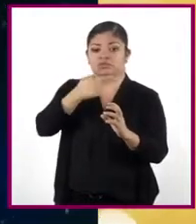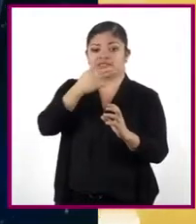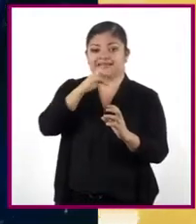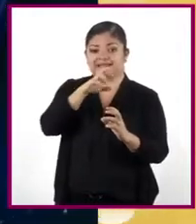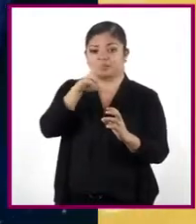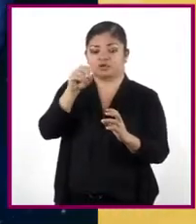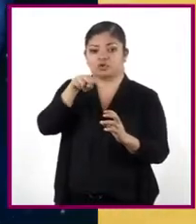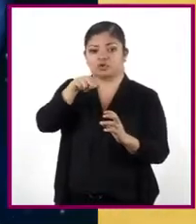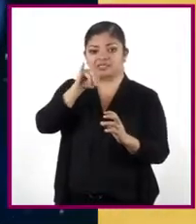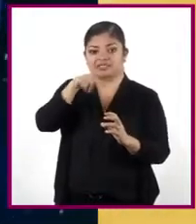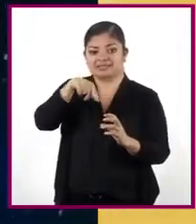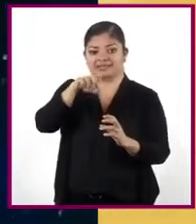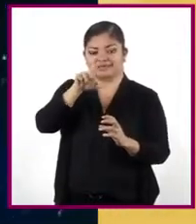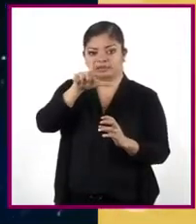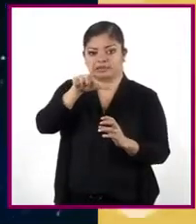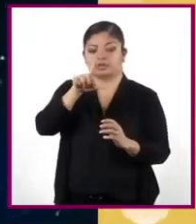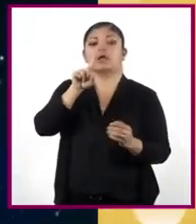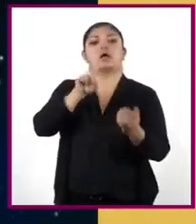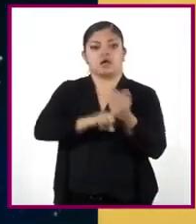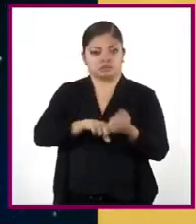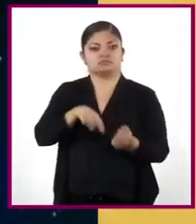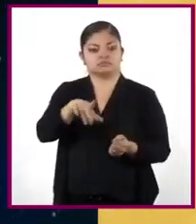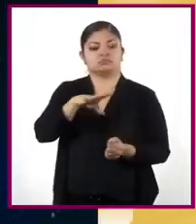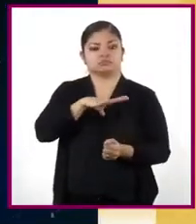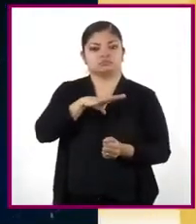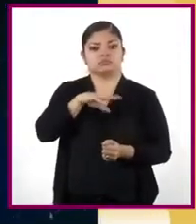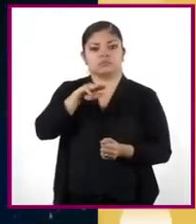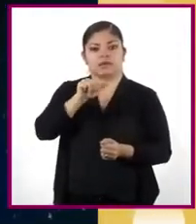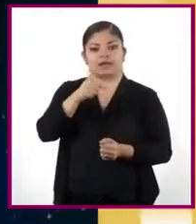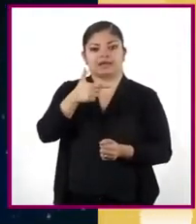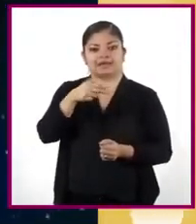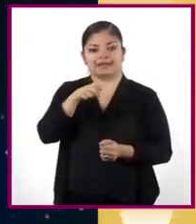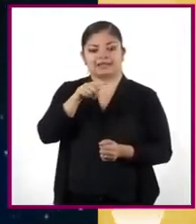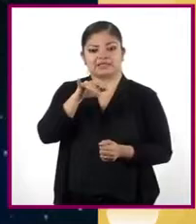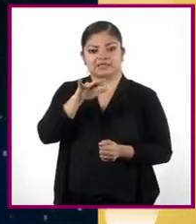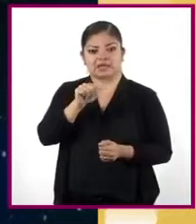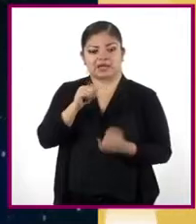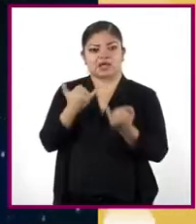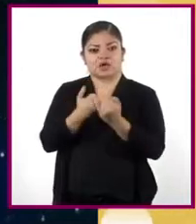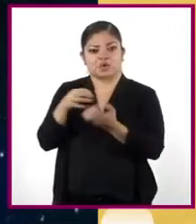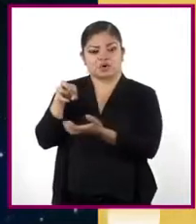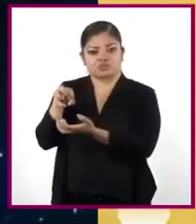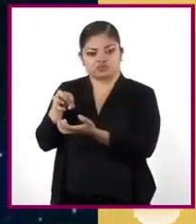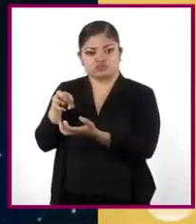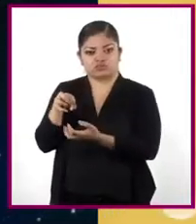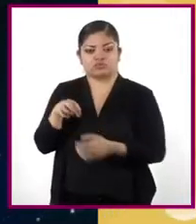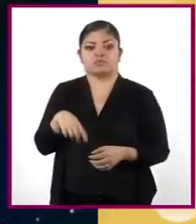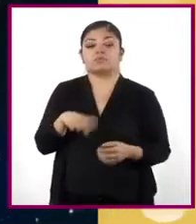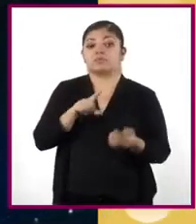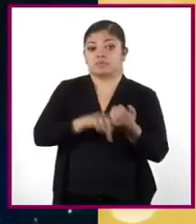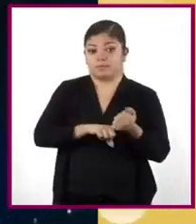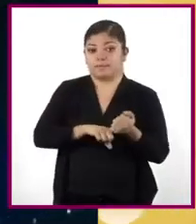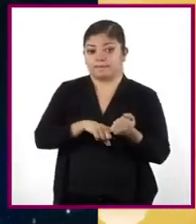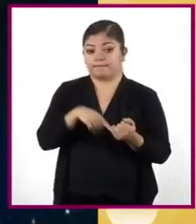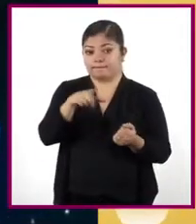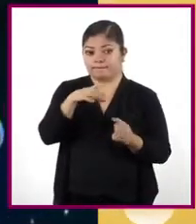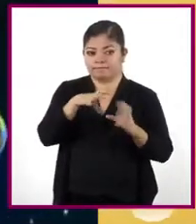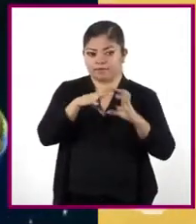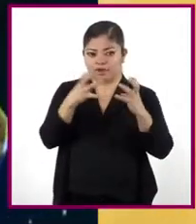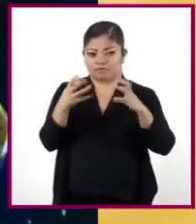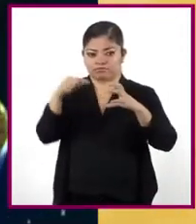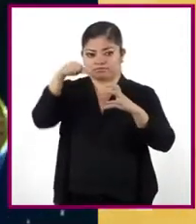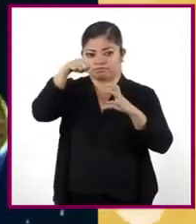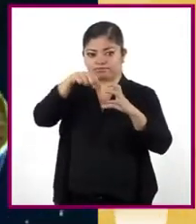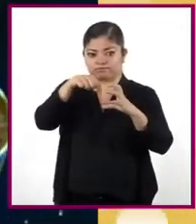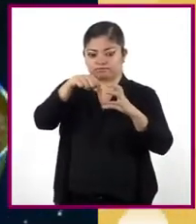níquel, materiales que poseen propiedades magnéticas. El campo magnético de la Tierra se extiende